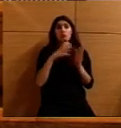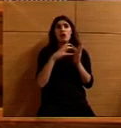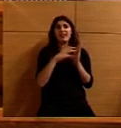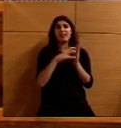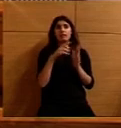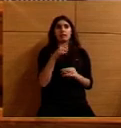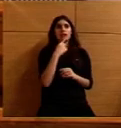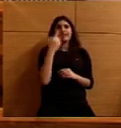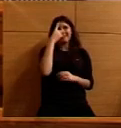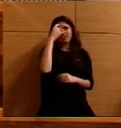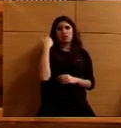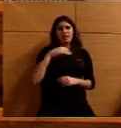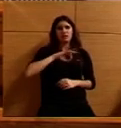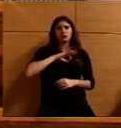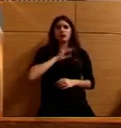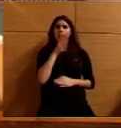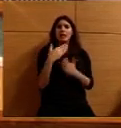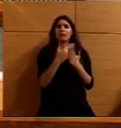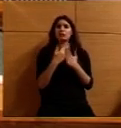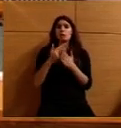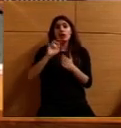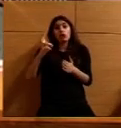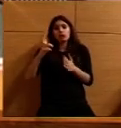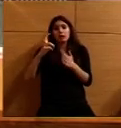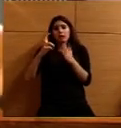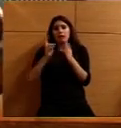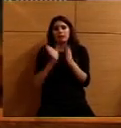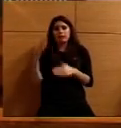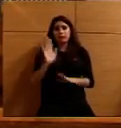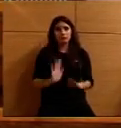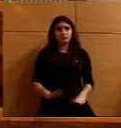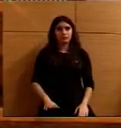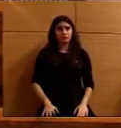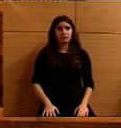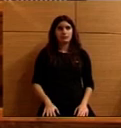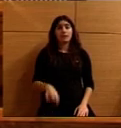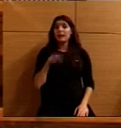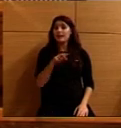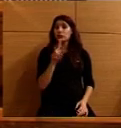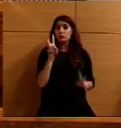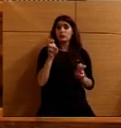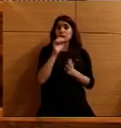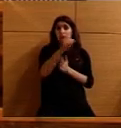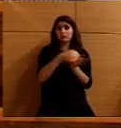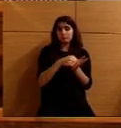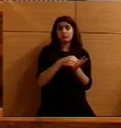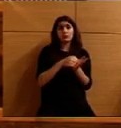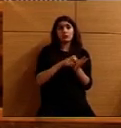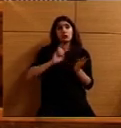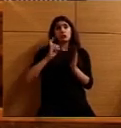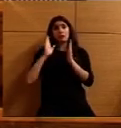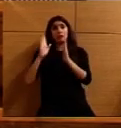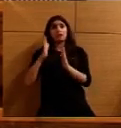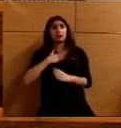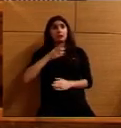Diputación creo que estaba mediando para estudiar otra alternativa. Esto por la parte de despoblación. Por la otra parte,